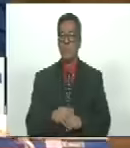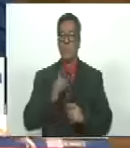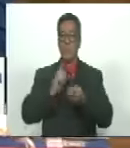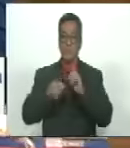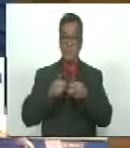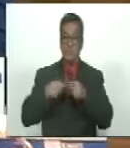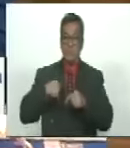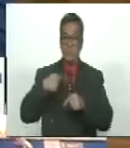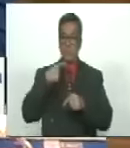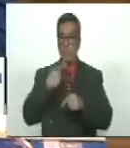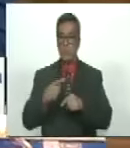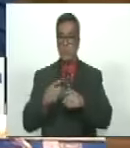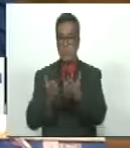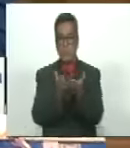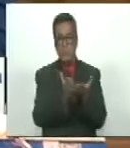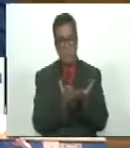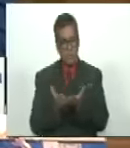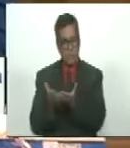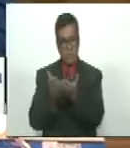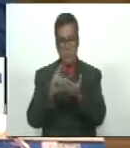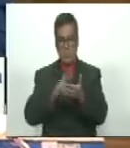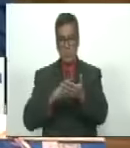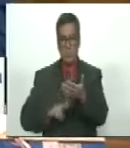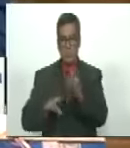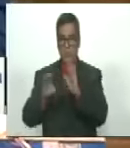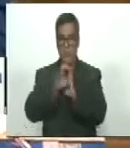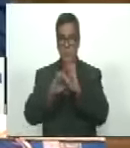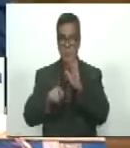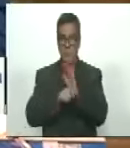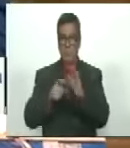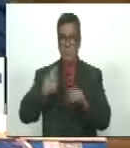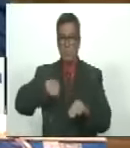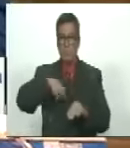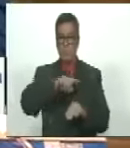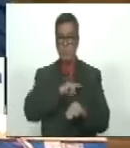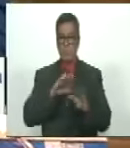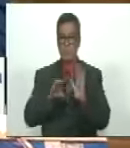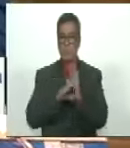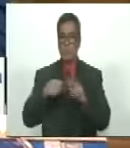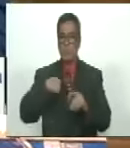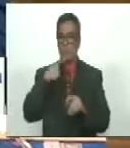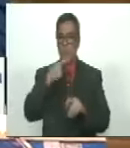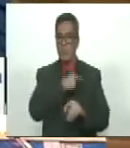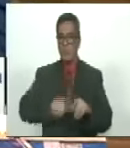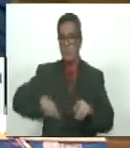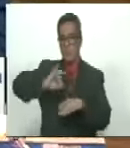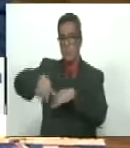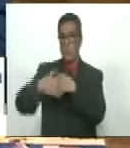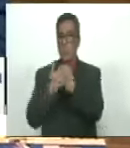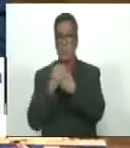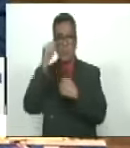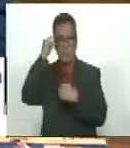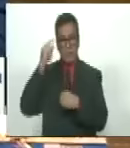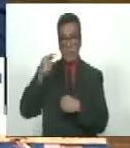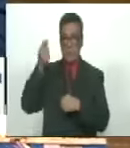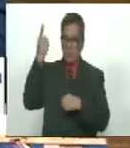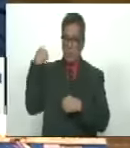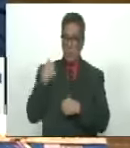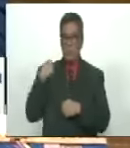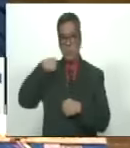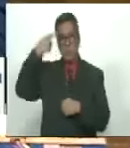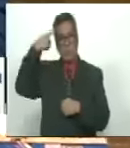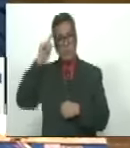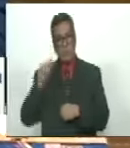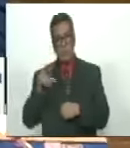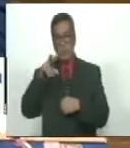Algunos que nos hemos dedicado a estudiar las constituciones de nuestro país, como lo decía el presidente Jorge Rodríguez ayer, quizá no